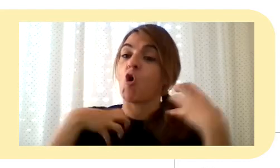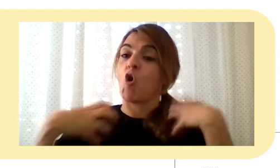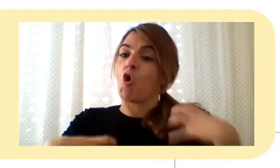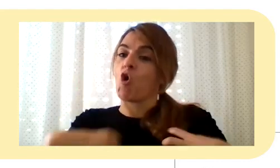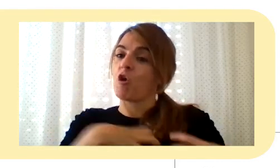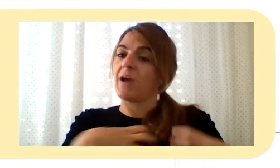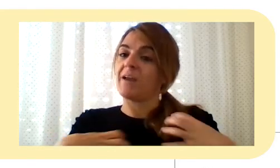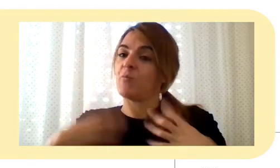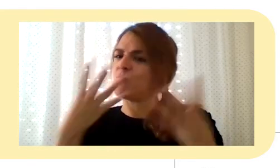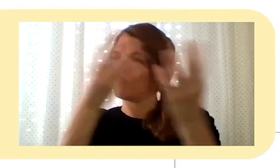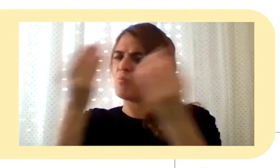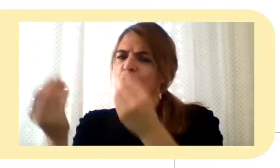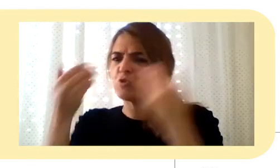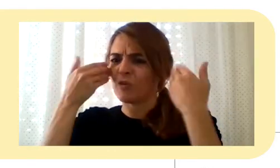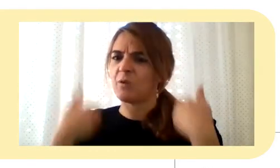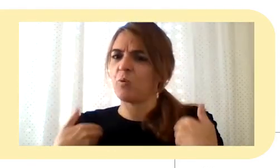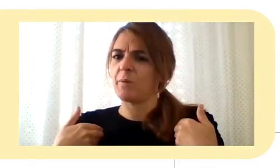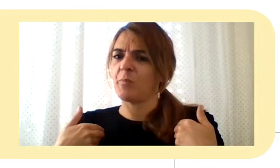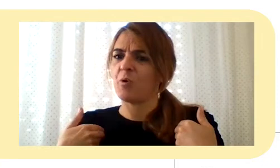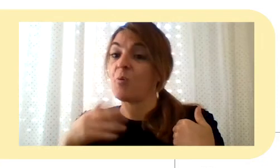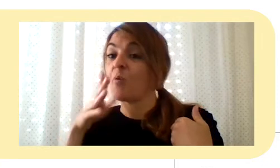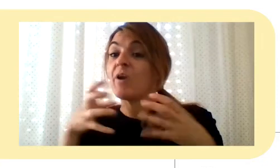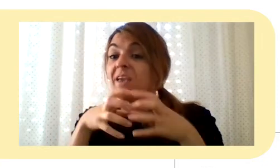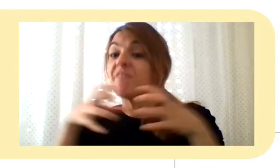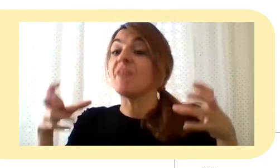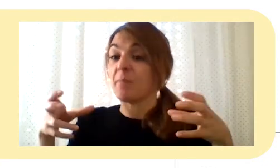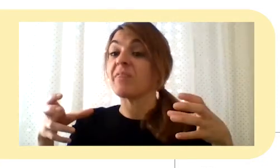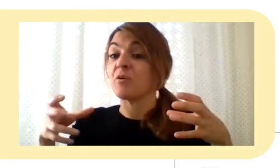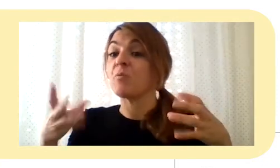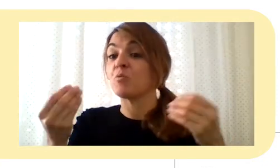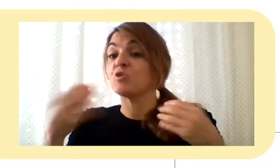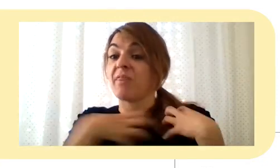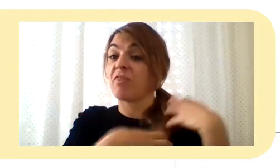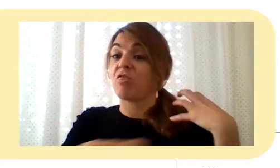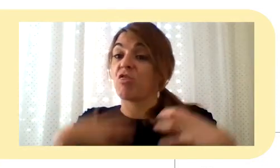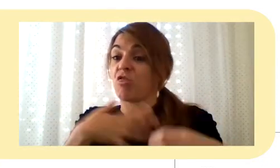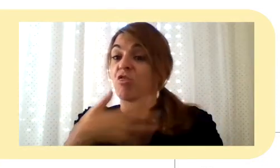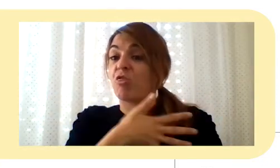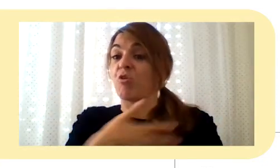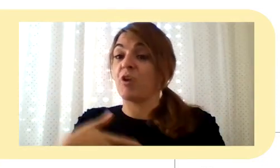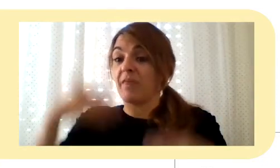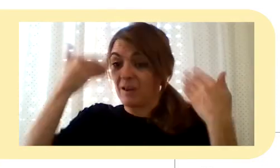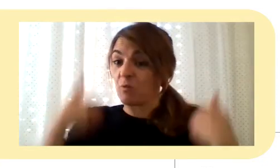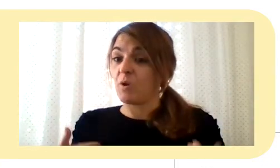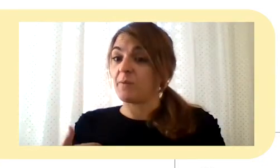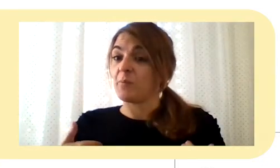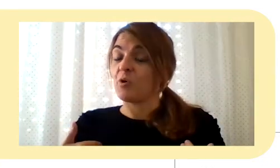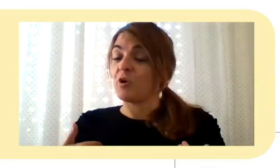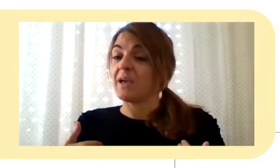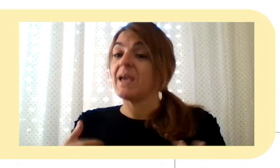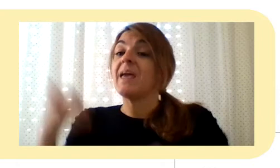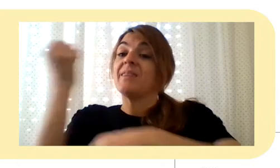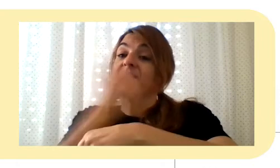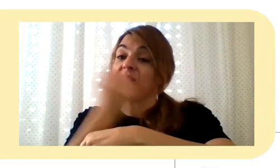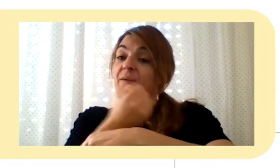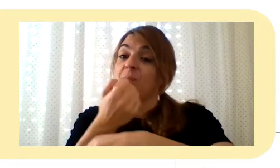aparato respiratorio, que lo que produce es una inflamación de muchas zonas del cuerpo. Y de hecho, en diciembre del año